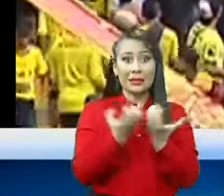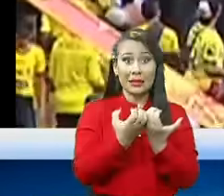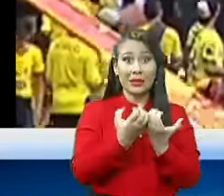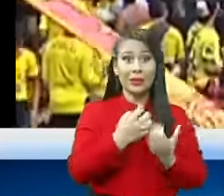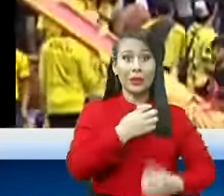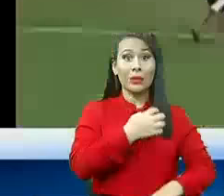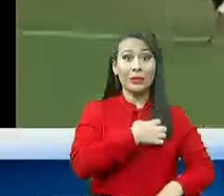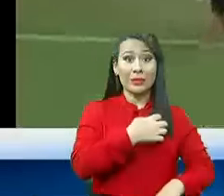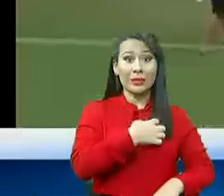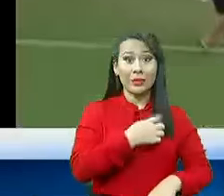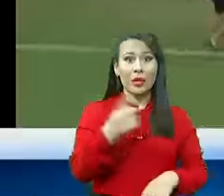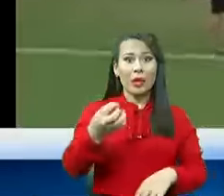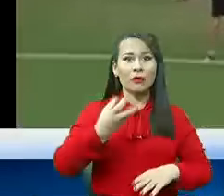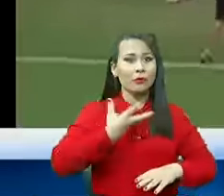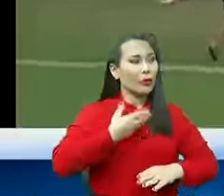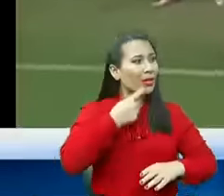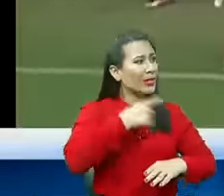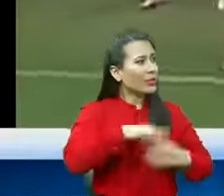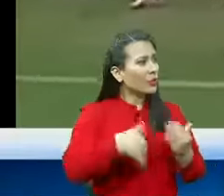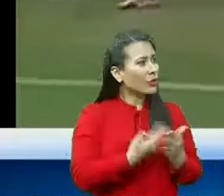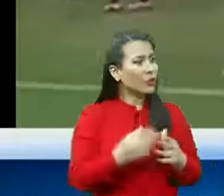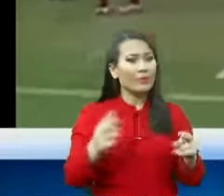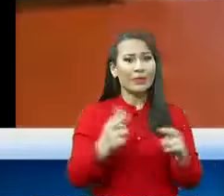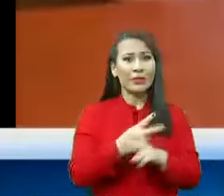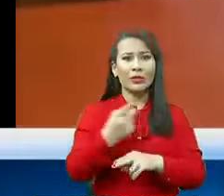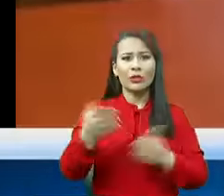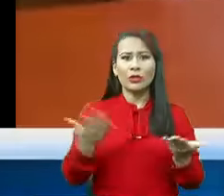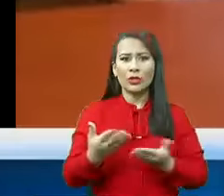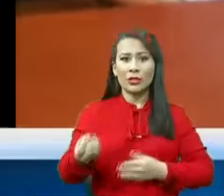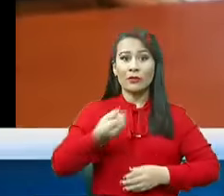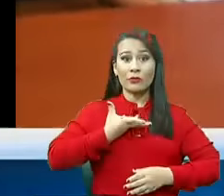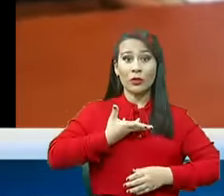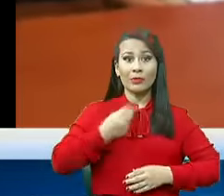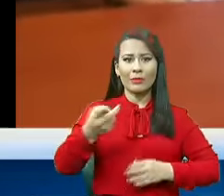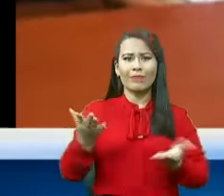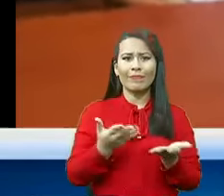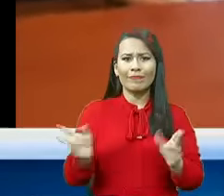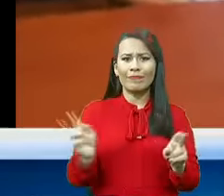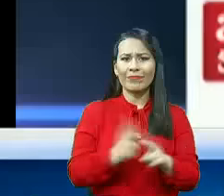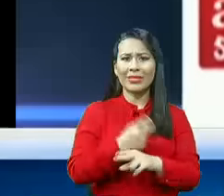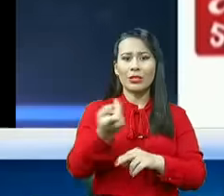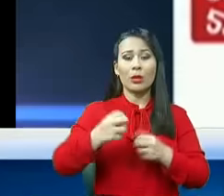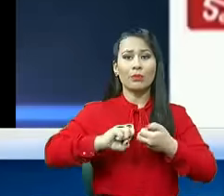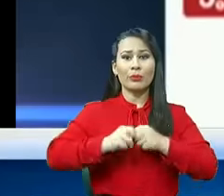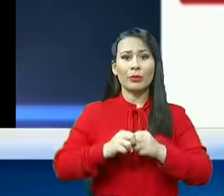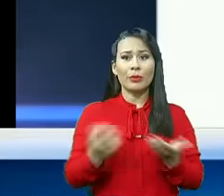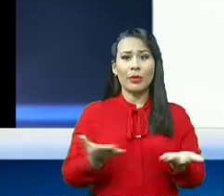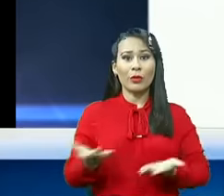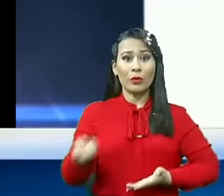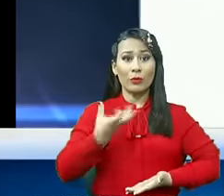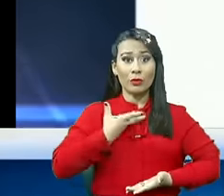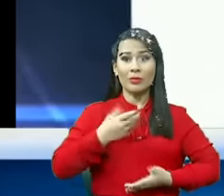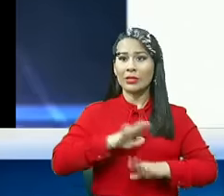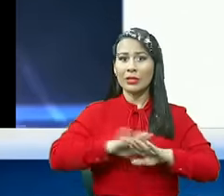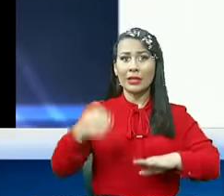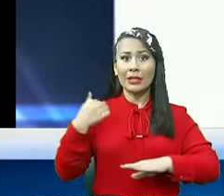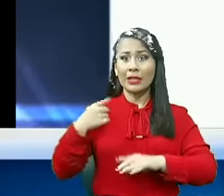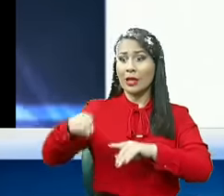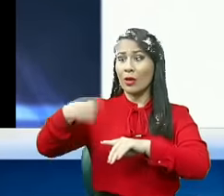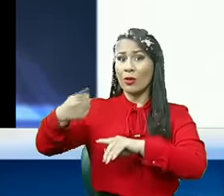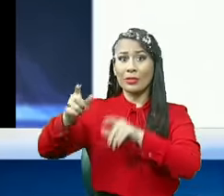sustancias durante el partido Barcelona macará la intendencia de policía confirmó que ya tienen a otros